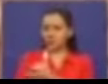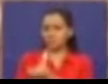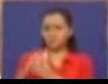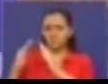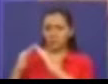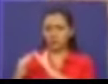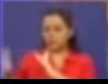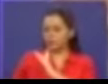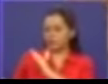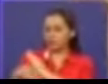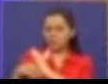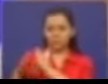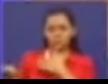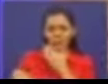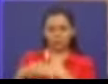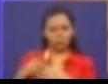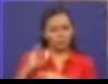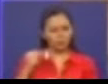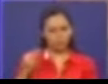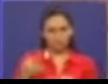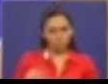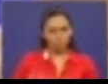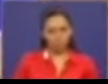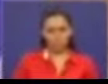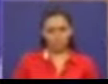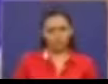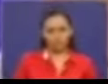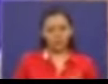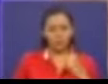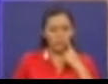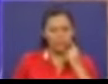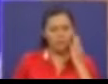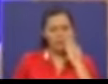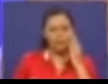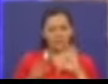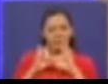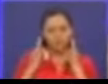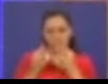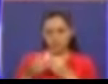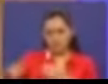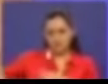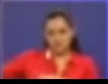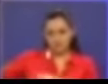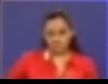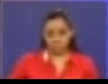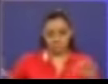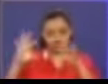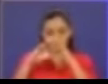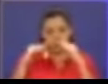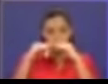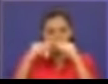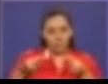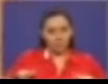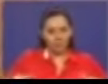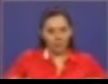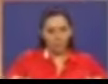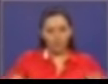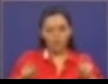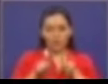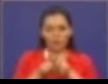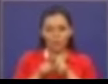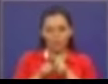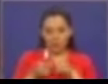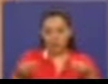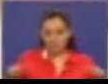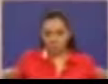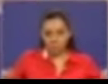enferma a cargo de él. Y eso no era justo. Entonces, el padre de familia con 6 hijos y la suegra enferma va a poder deducir gastos en salud, educación, arriendo,